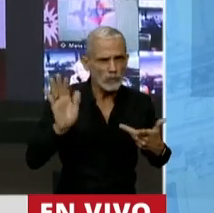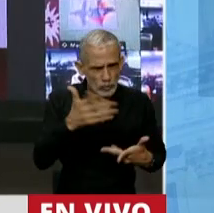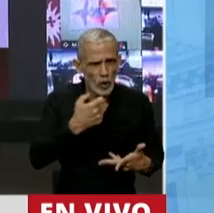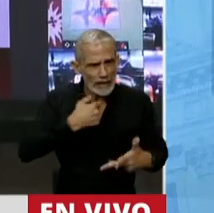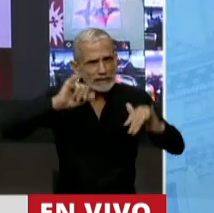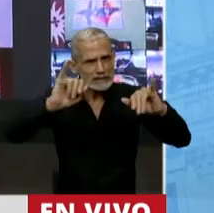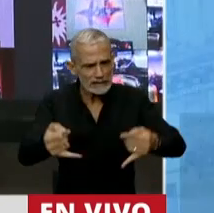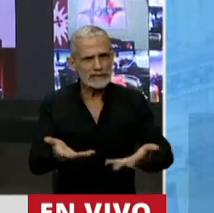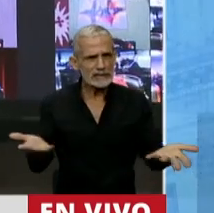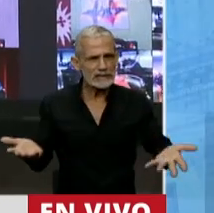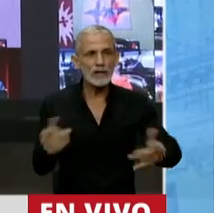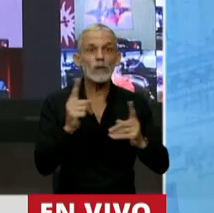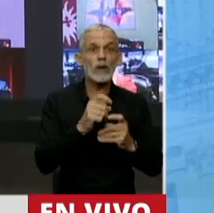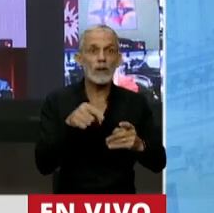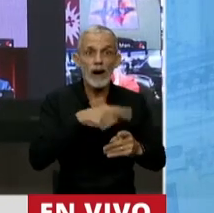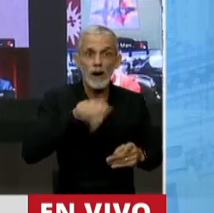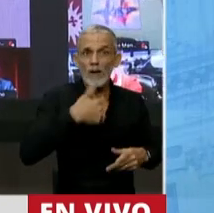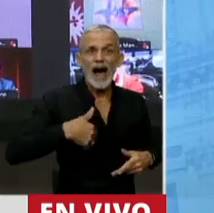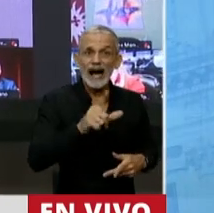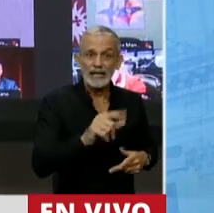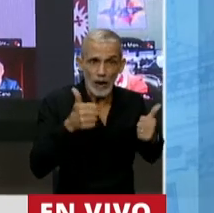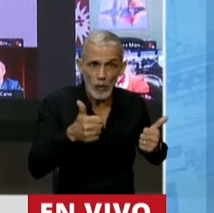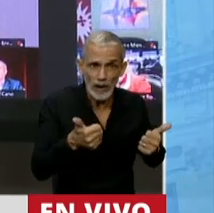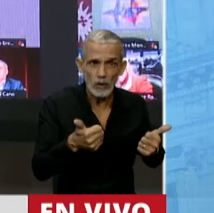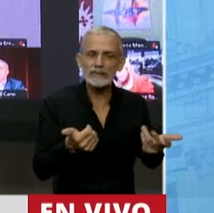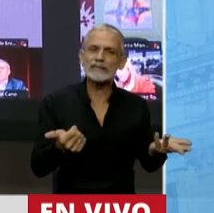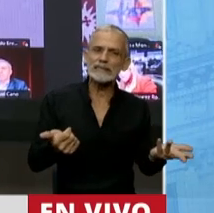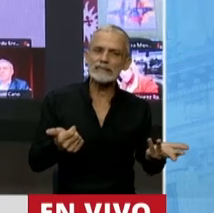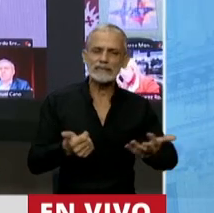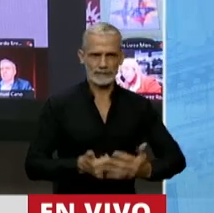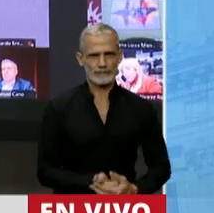queremos hacer eso. El problema es si es bueno para el país o no.